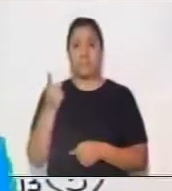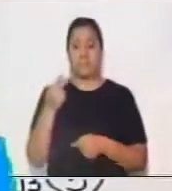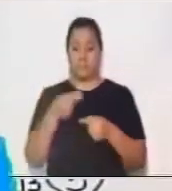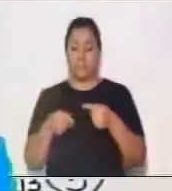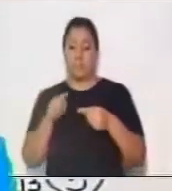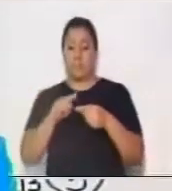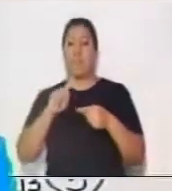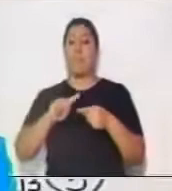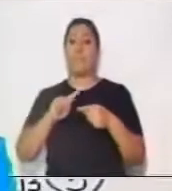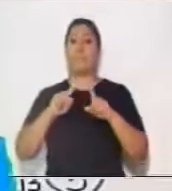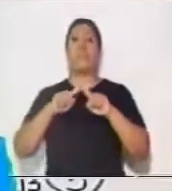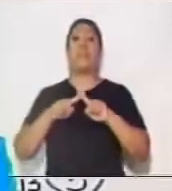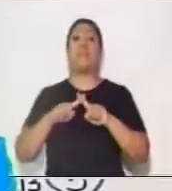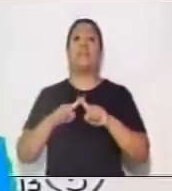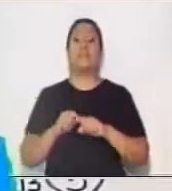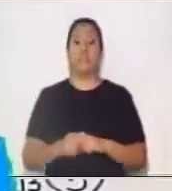¿verdad?